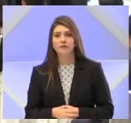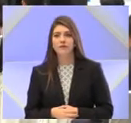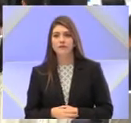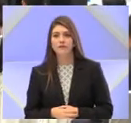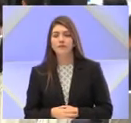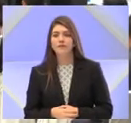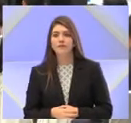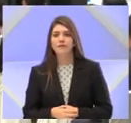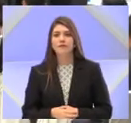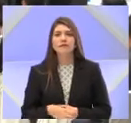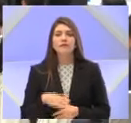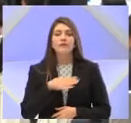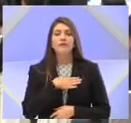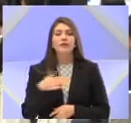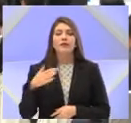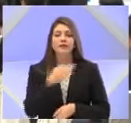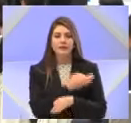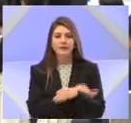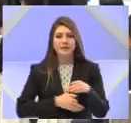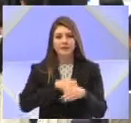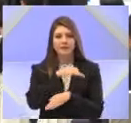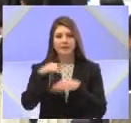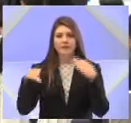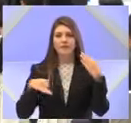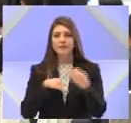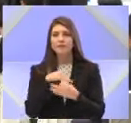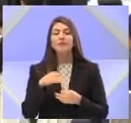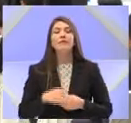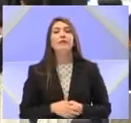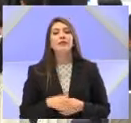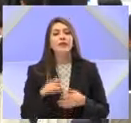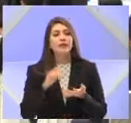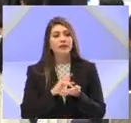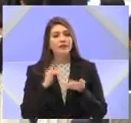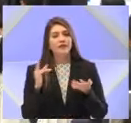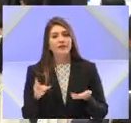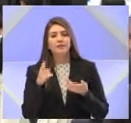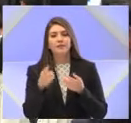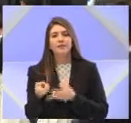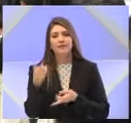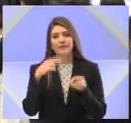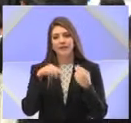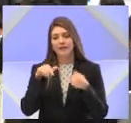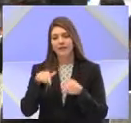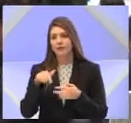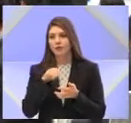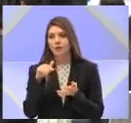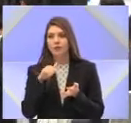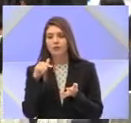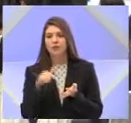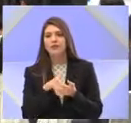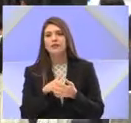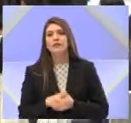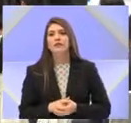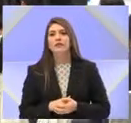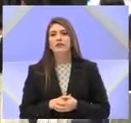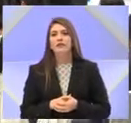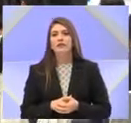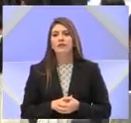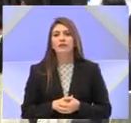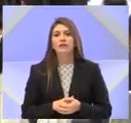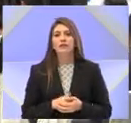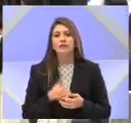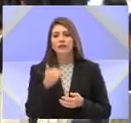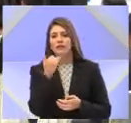buenas tardes a todos muchas gracias por estar acá en primer lugar una disculpa a nuestros panelistas que no leímos